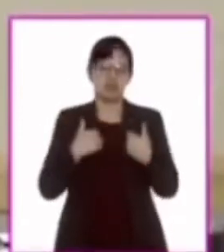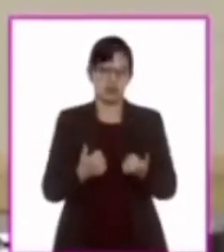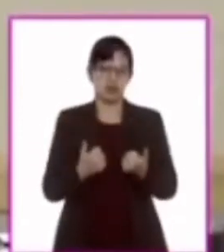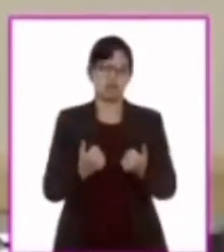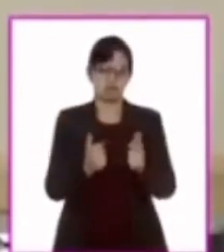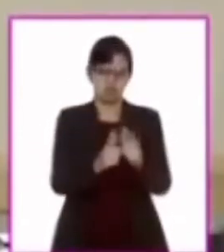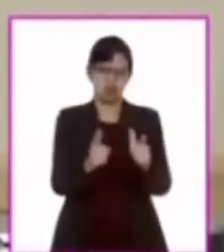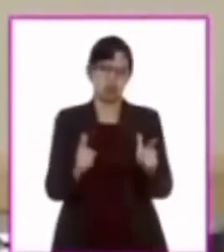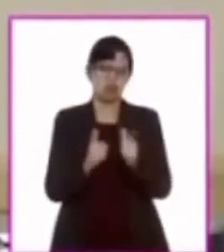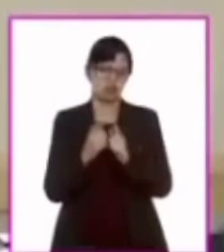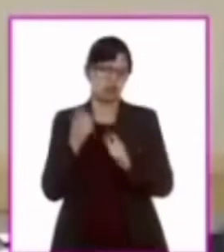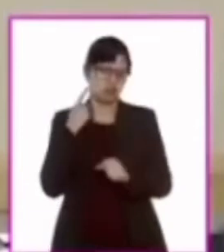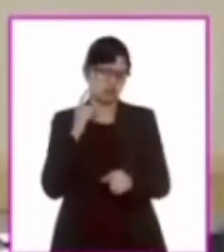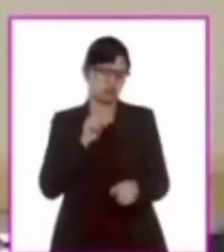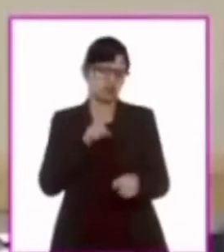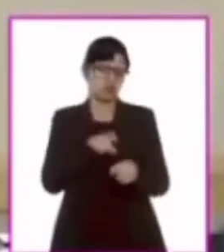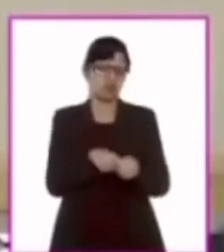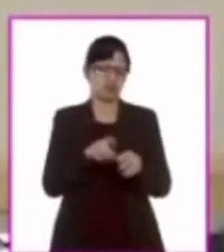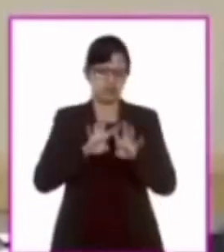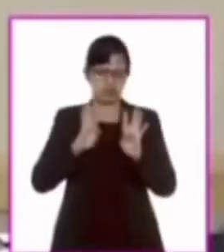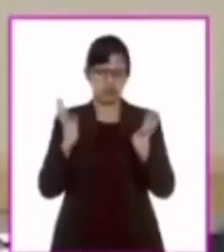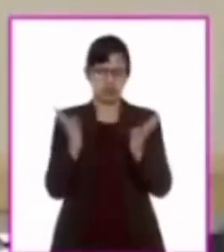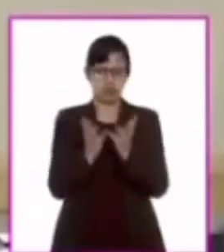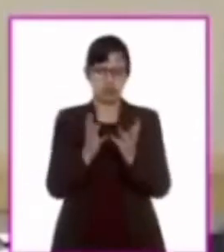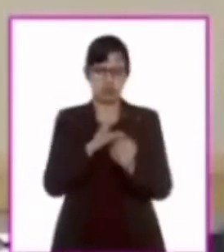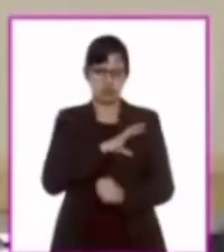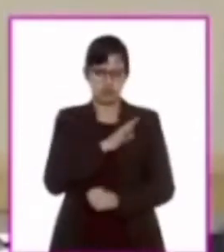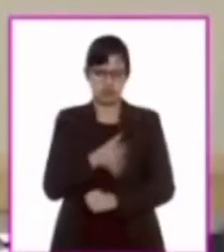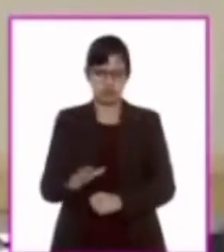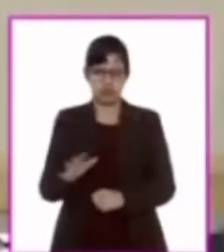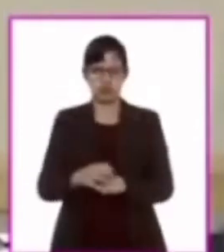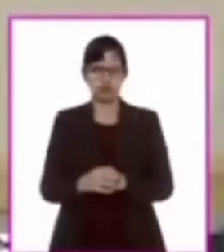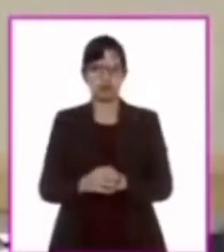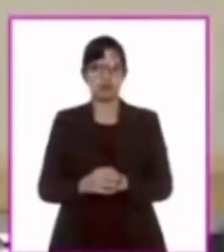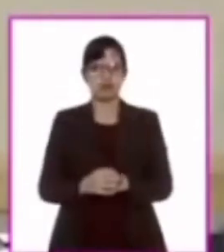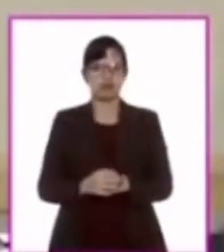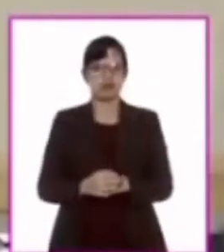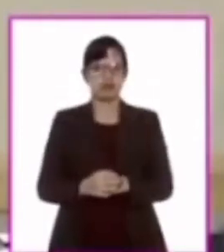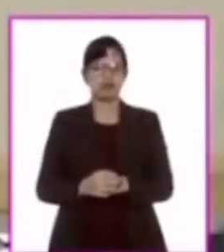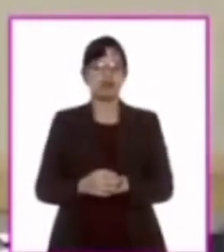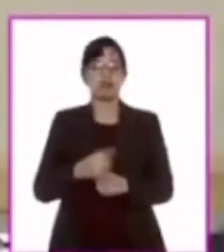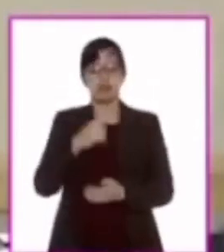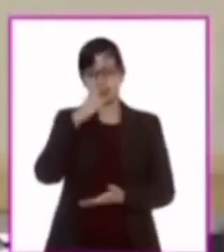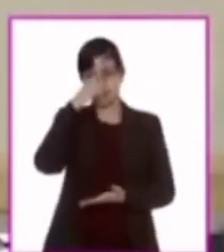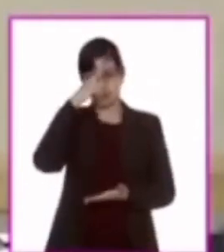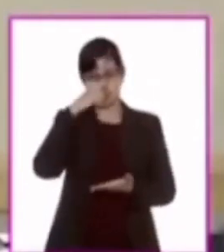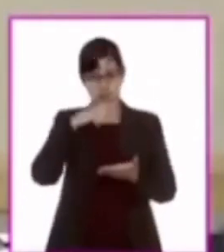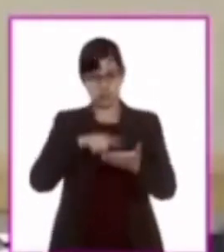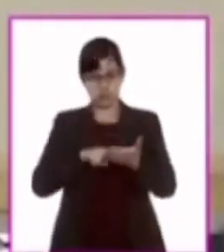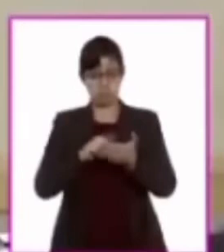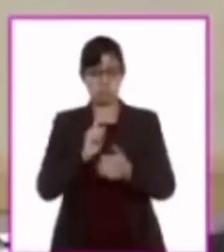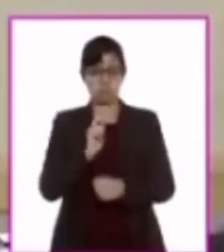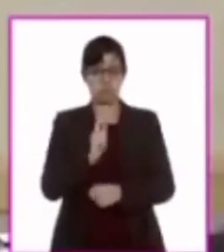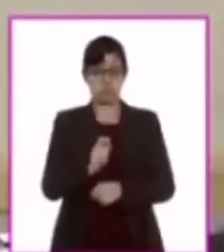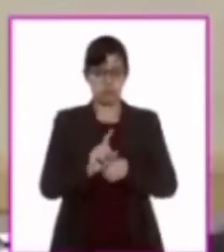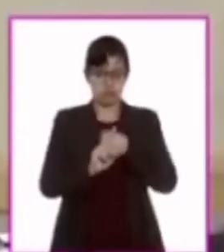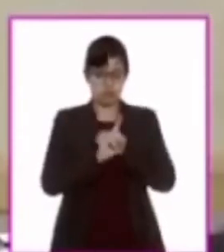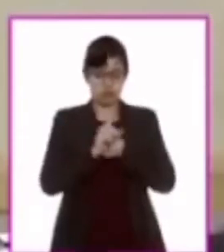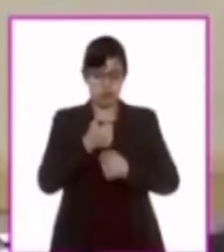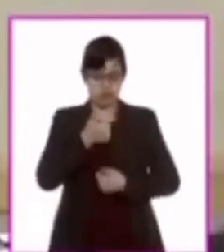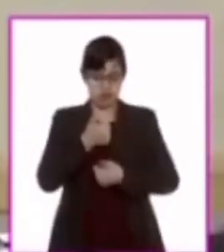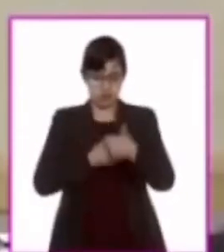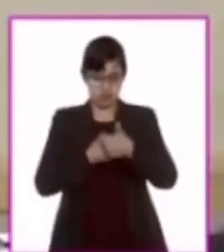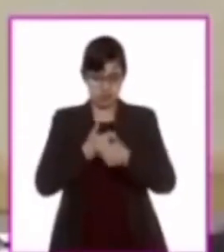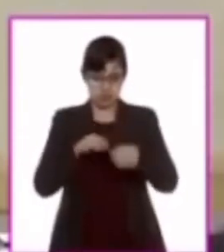integran en consecuencia el órgano superior de dirección creo que de cara al desafío democrático que estamos enfrentando